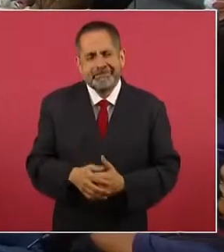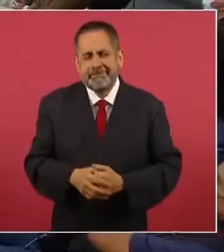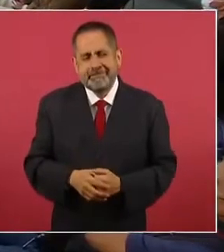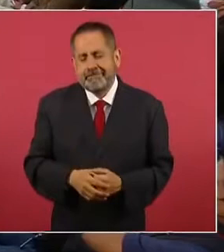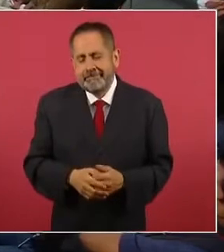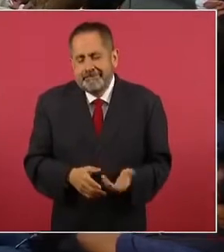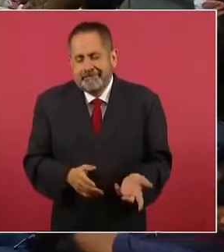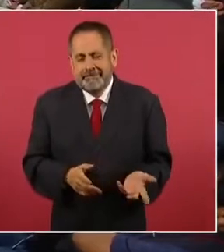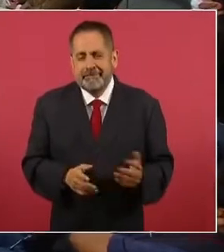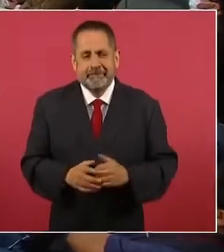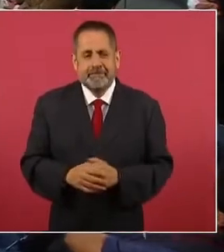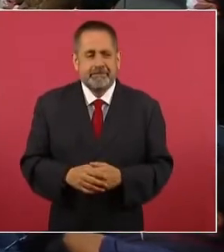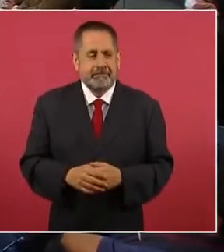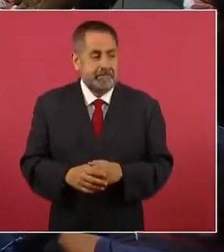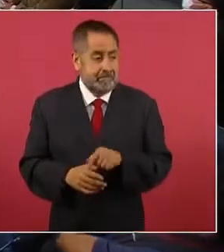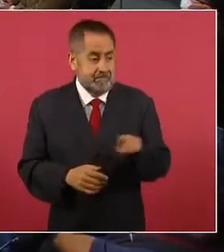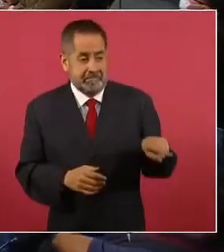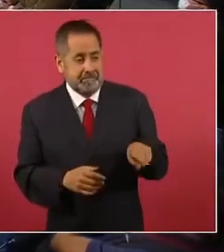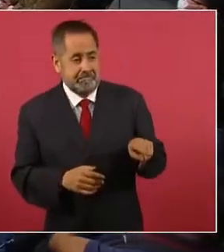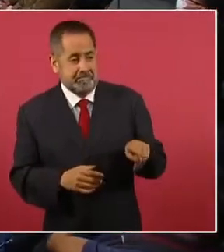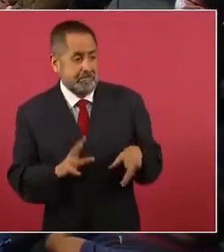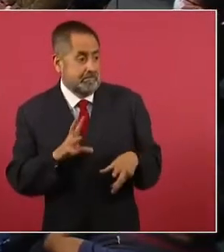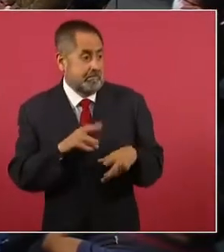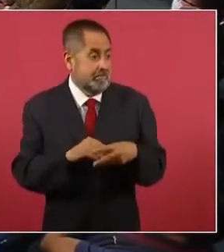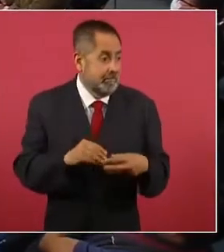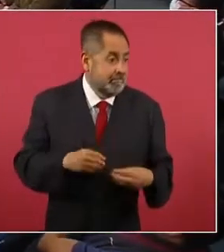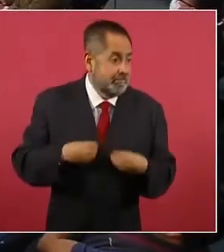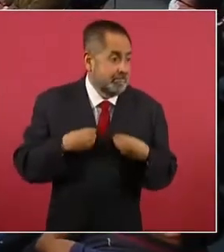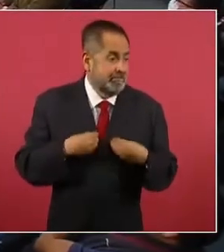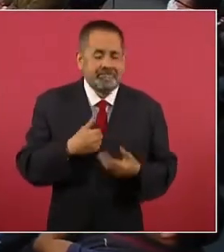Eso no ayuda.